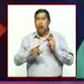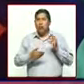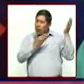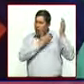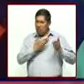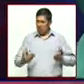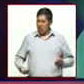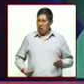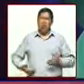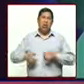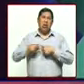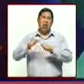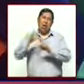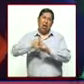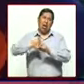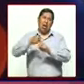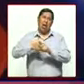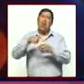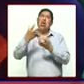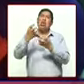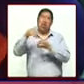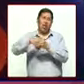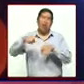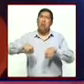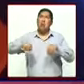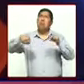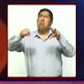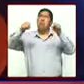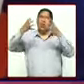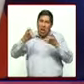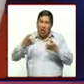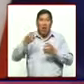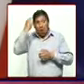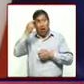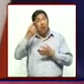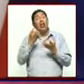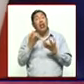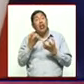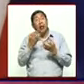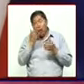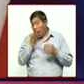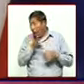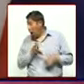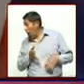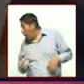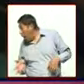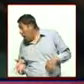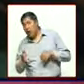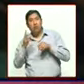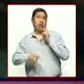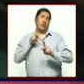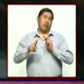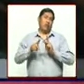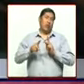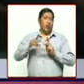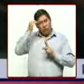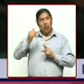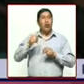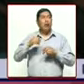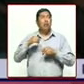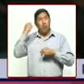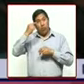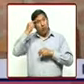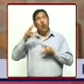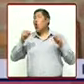con cosas inconstitucionales en nuestro país. El gobierno lo que pretende hacer es distraer al pueblo boliviano por la incapacidad que